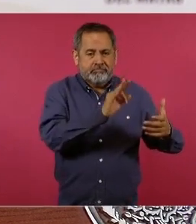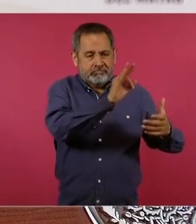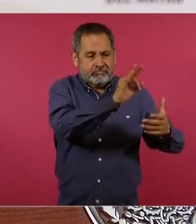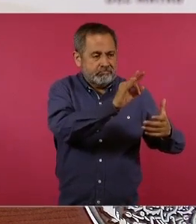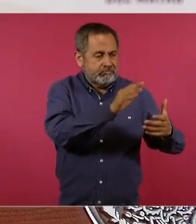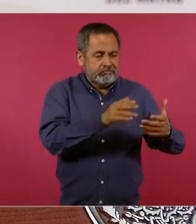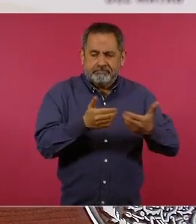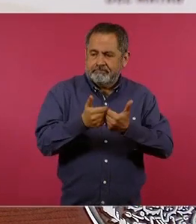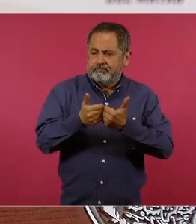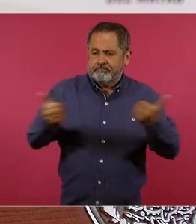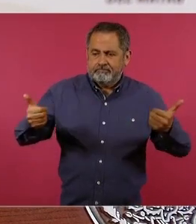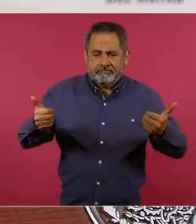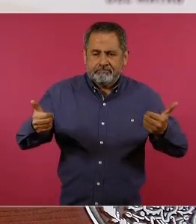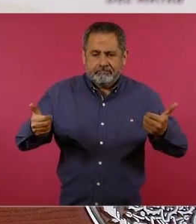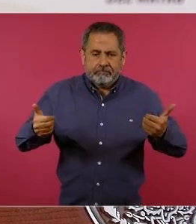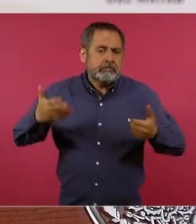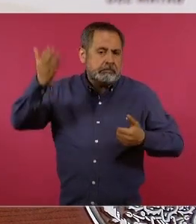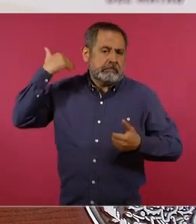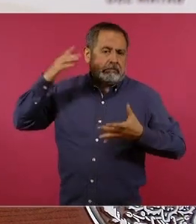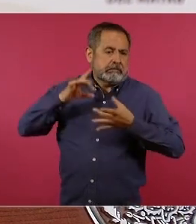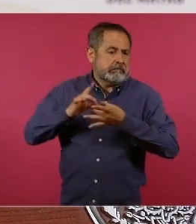de la República.